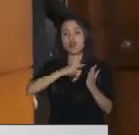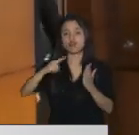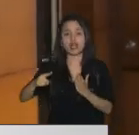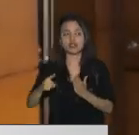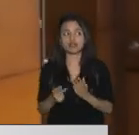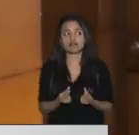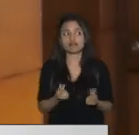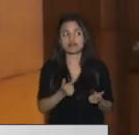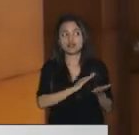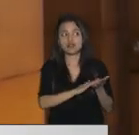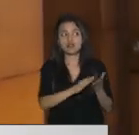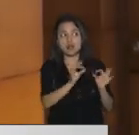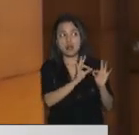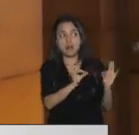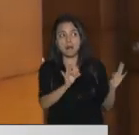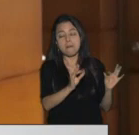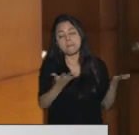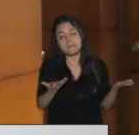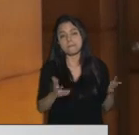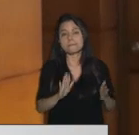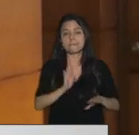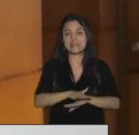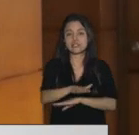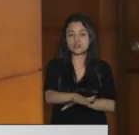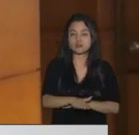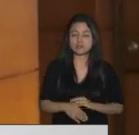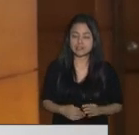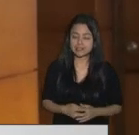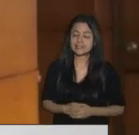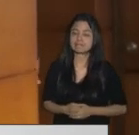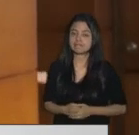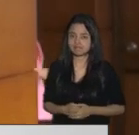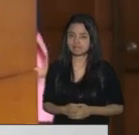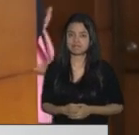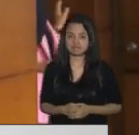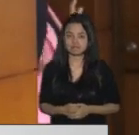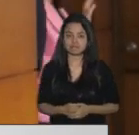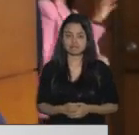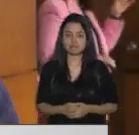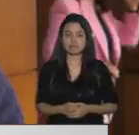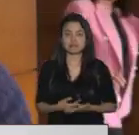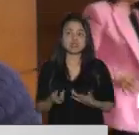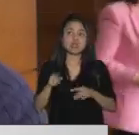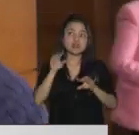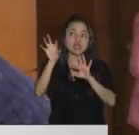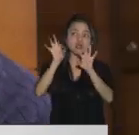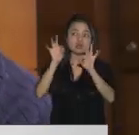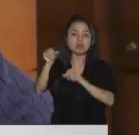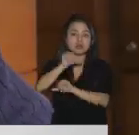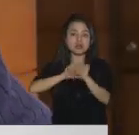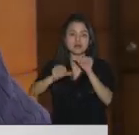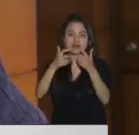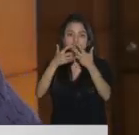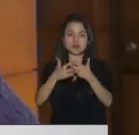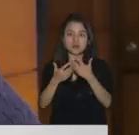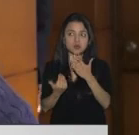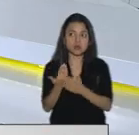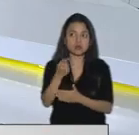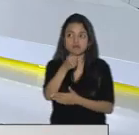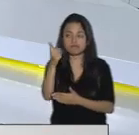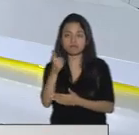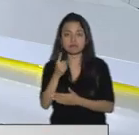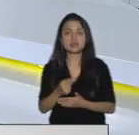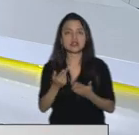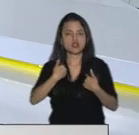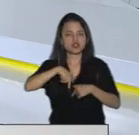entrega una solución pronto para establecer esos contratos de seguridad cibernética con otras empresas del mundo. Nosotros estaremos muy atentos a esta noticia y,